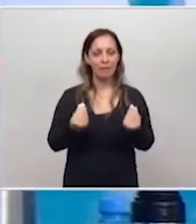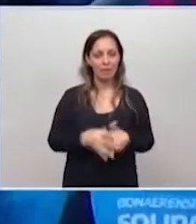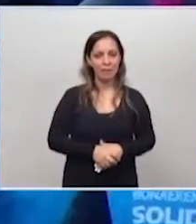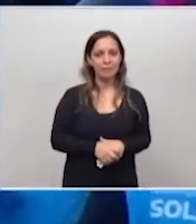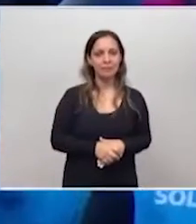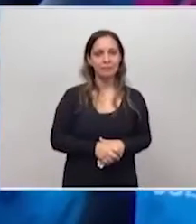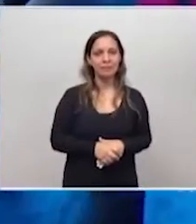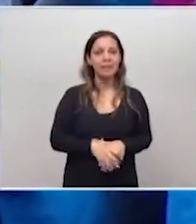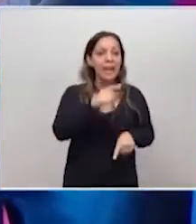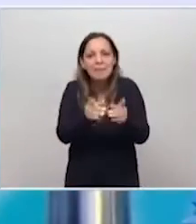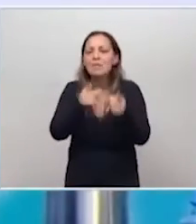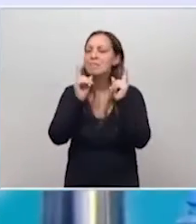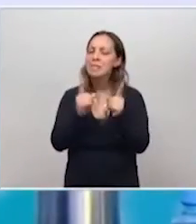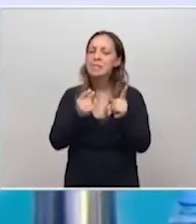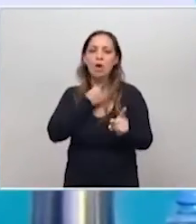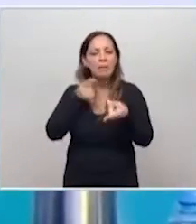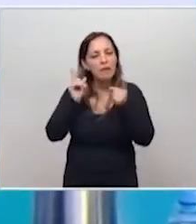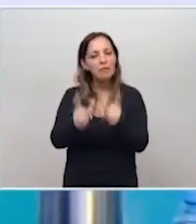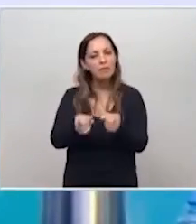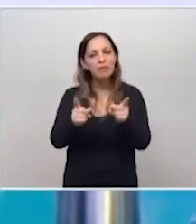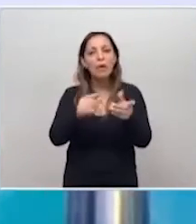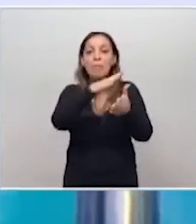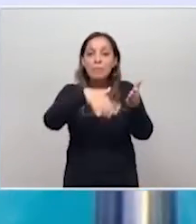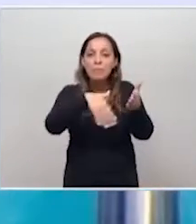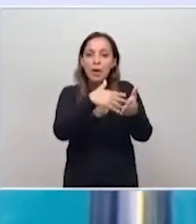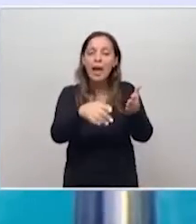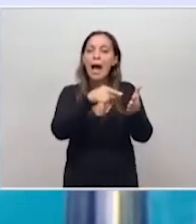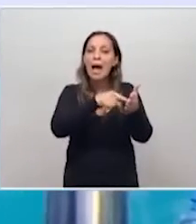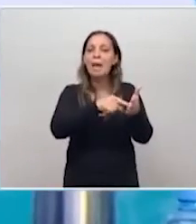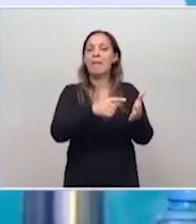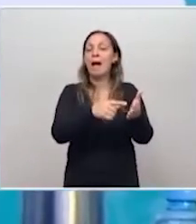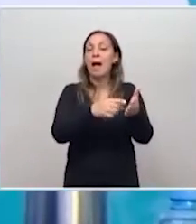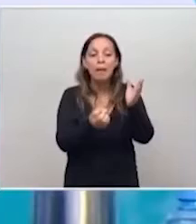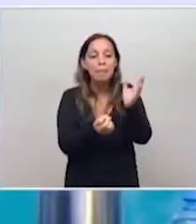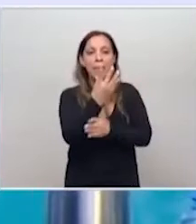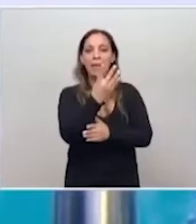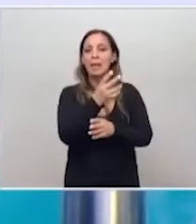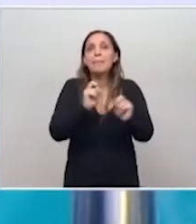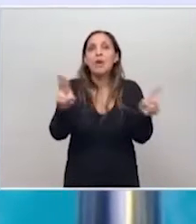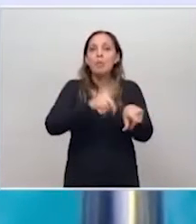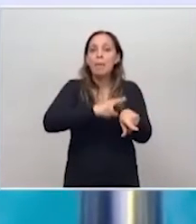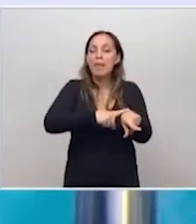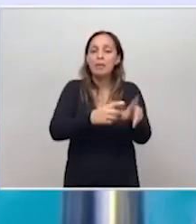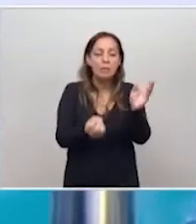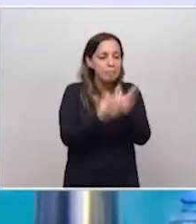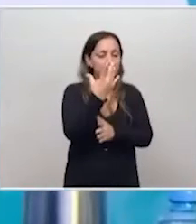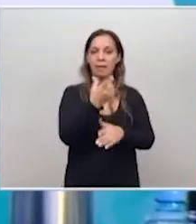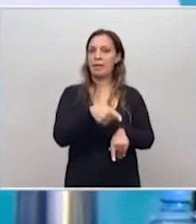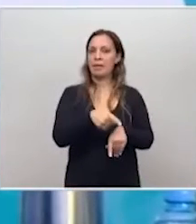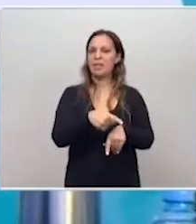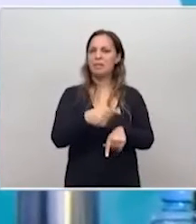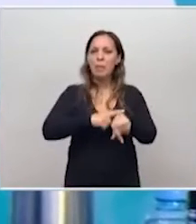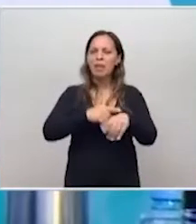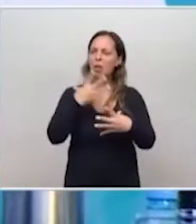Y no lo pasaban por la tele. Este programa fue un programa que nació en la peor de las emergencias, en la peor de las